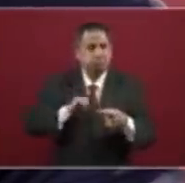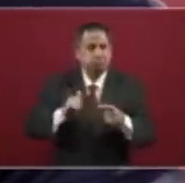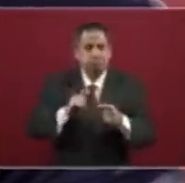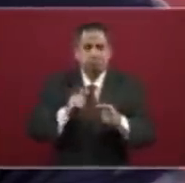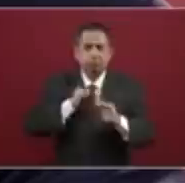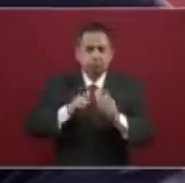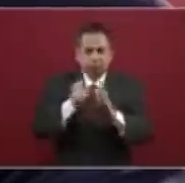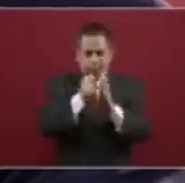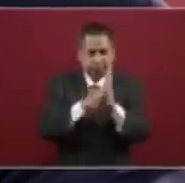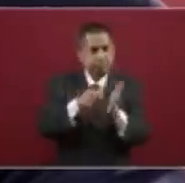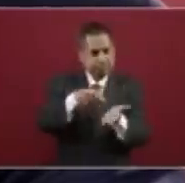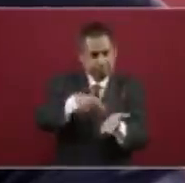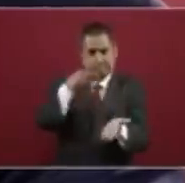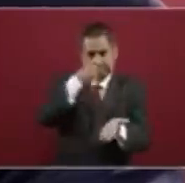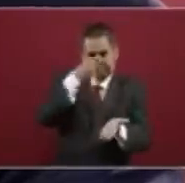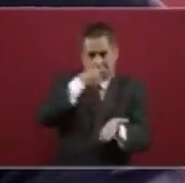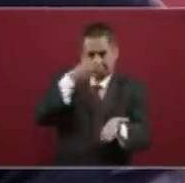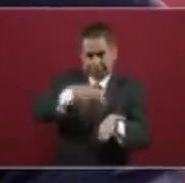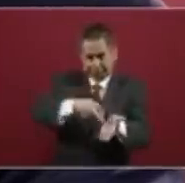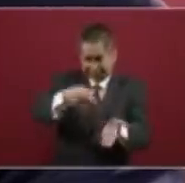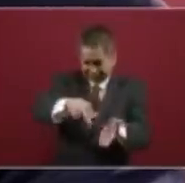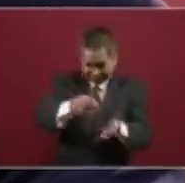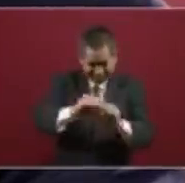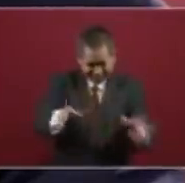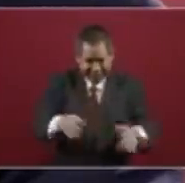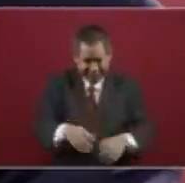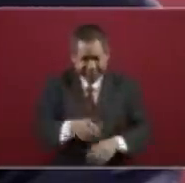está escrito.